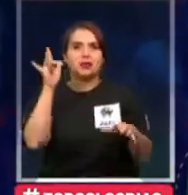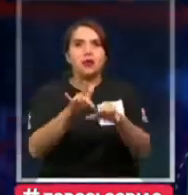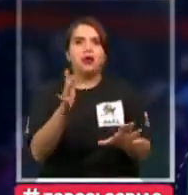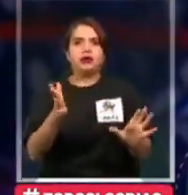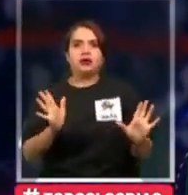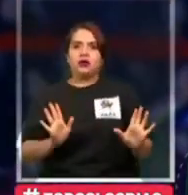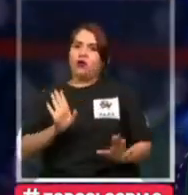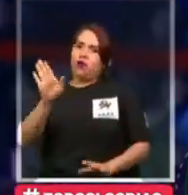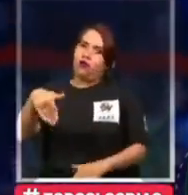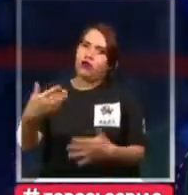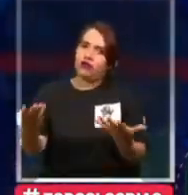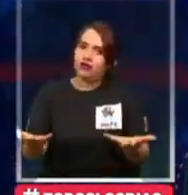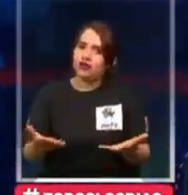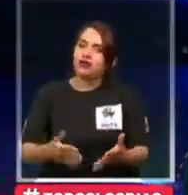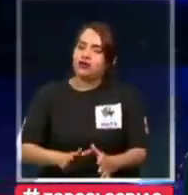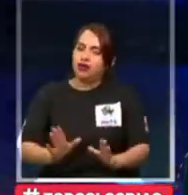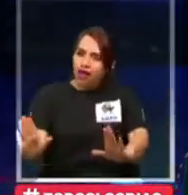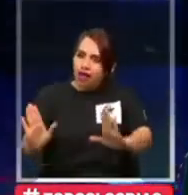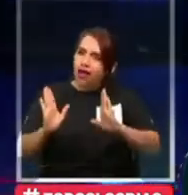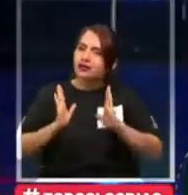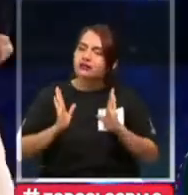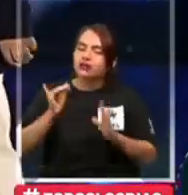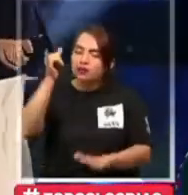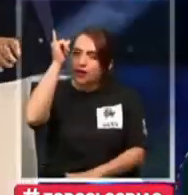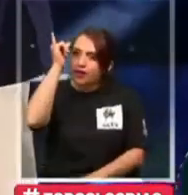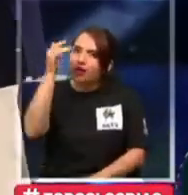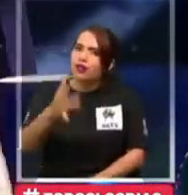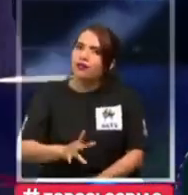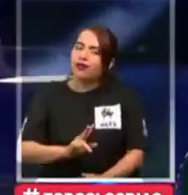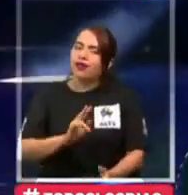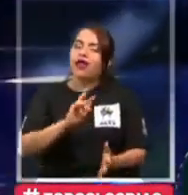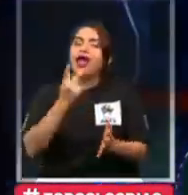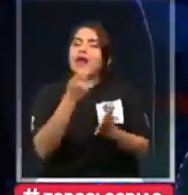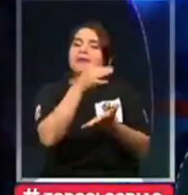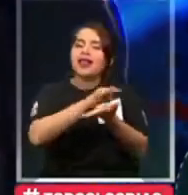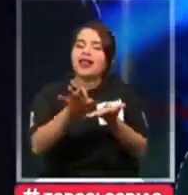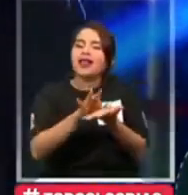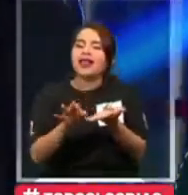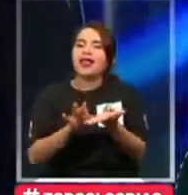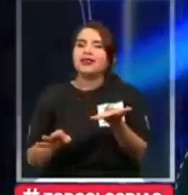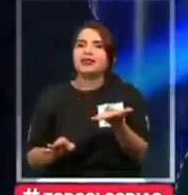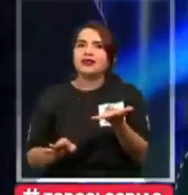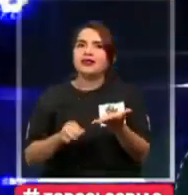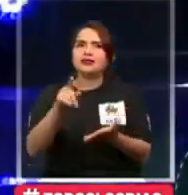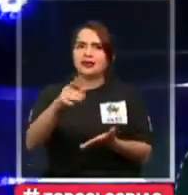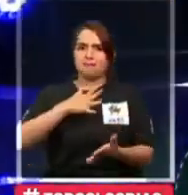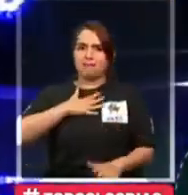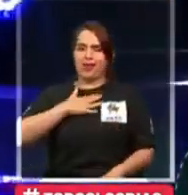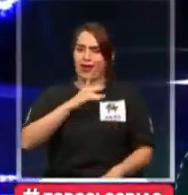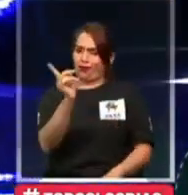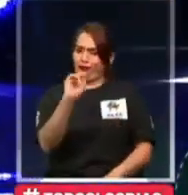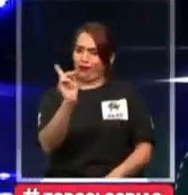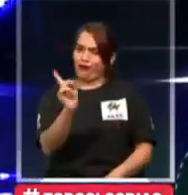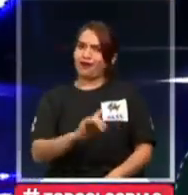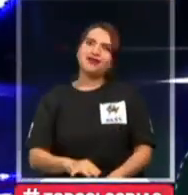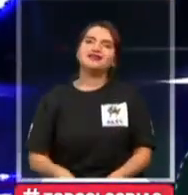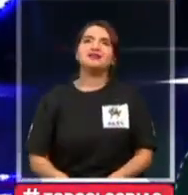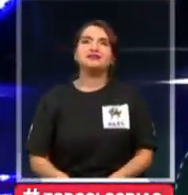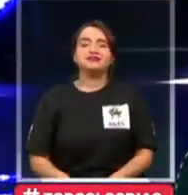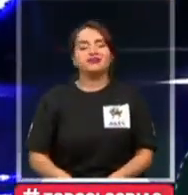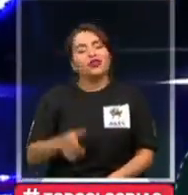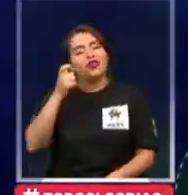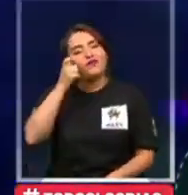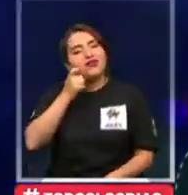mamá, escúcheme, perdóname. Cambie la letra. Esa no es la letra mía. Sí, pues. No, don Francisco,